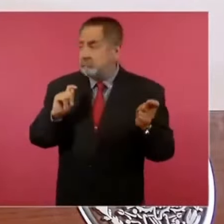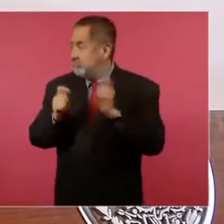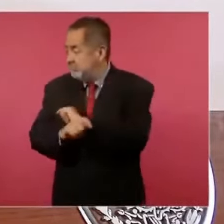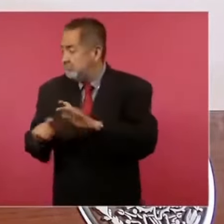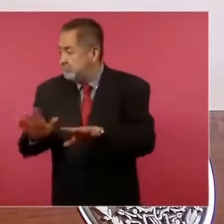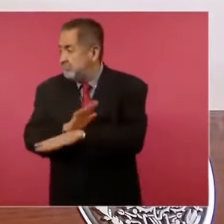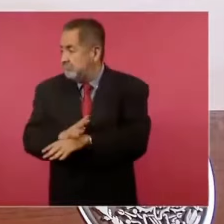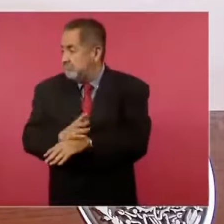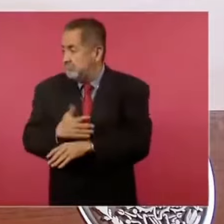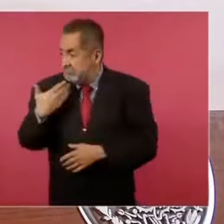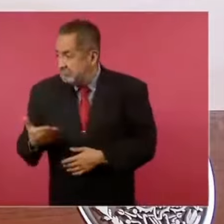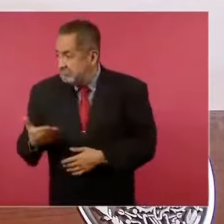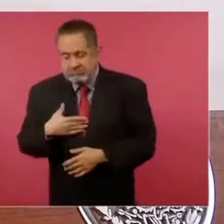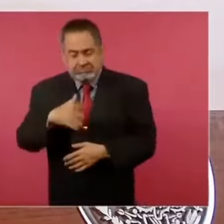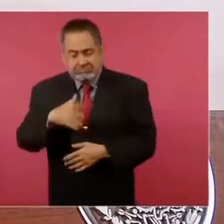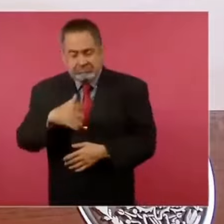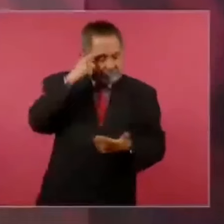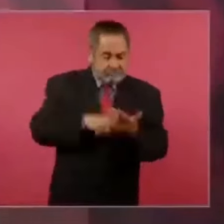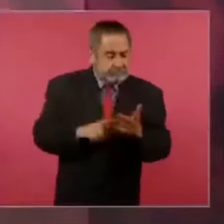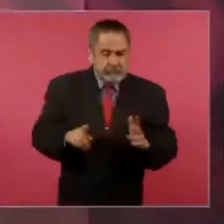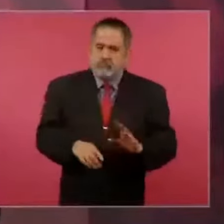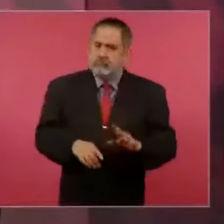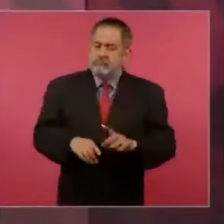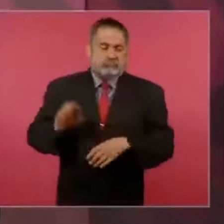Por eso fue